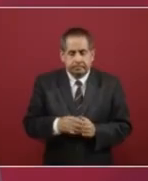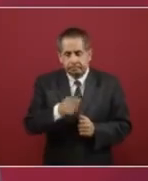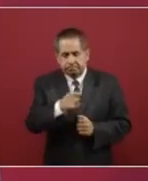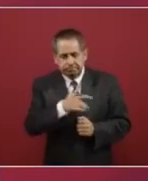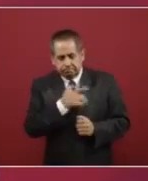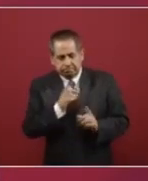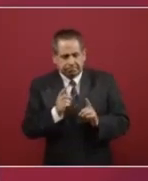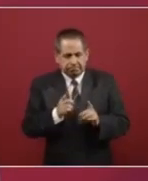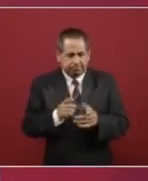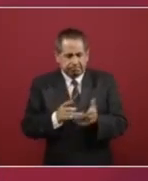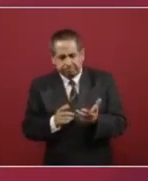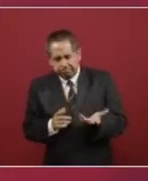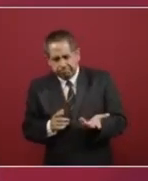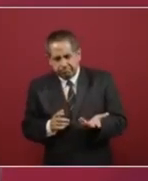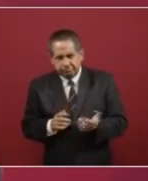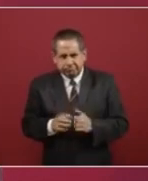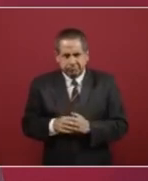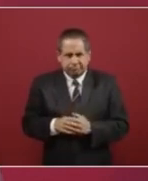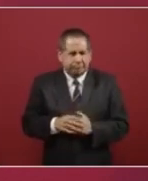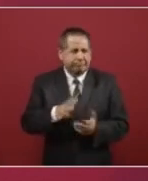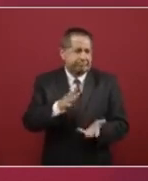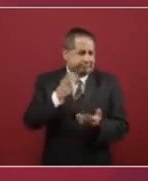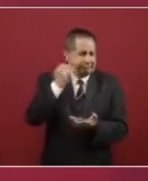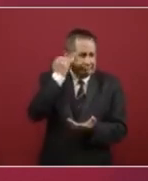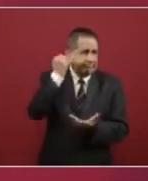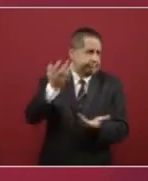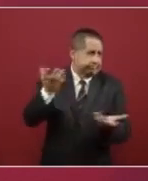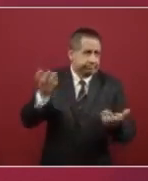inquietud, ¿no? O sea, imagínate.